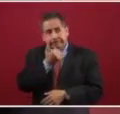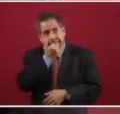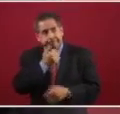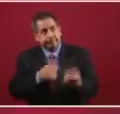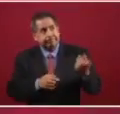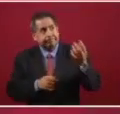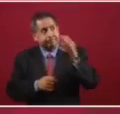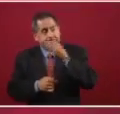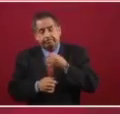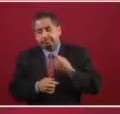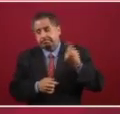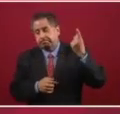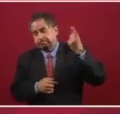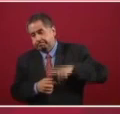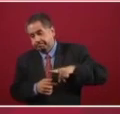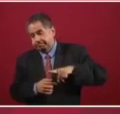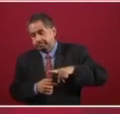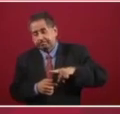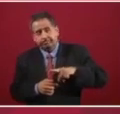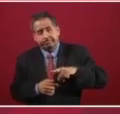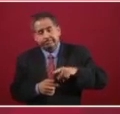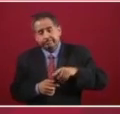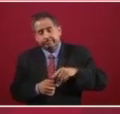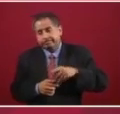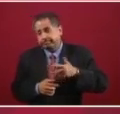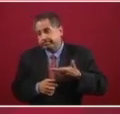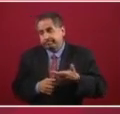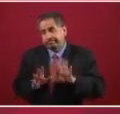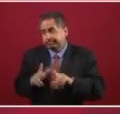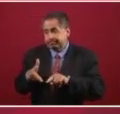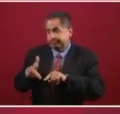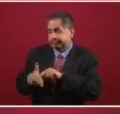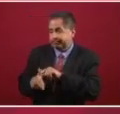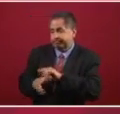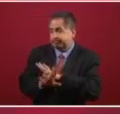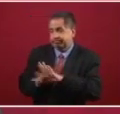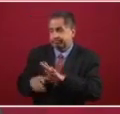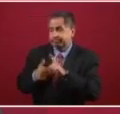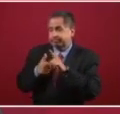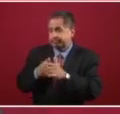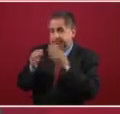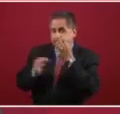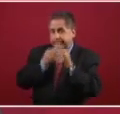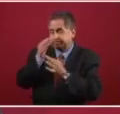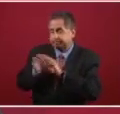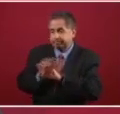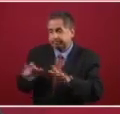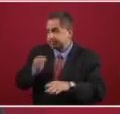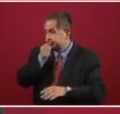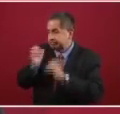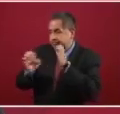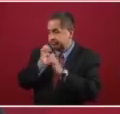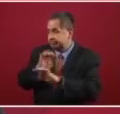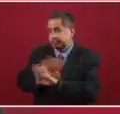Me están dando la orden de que ya no continúe la entrevista.